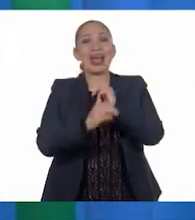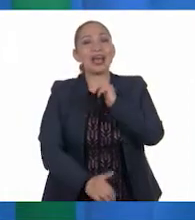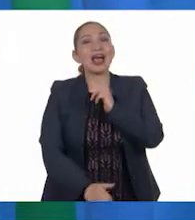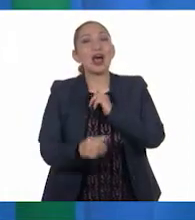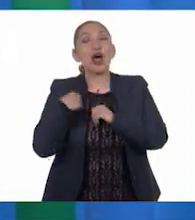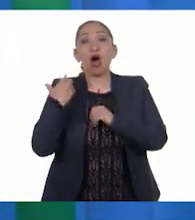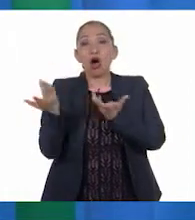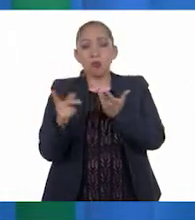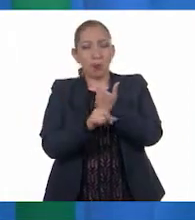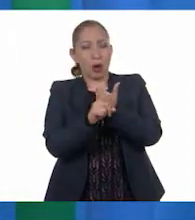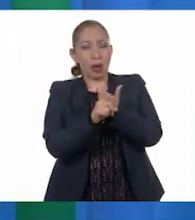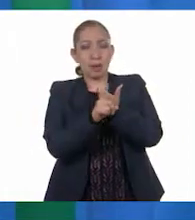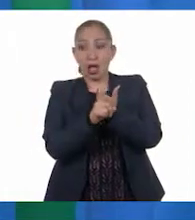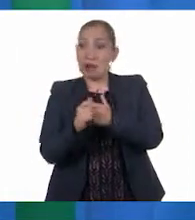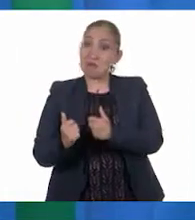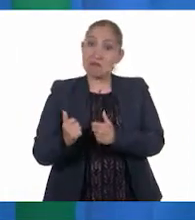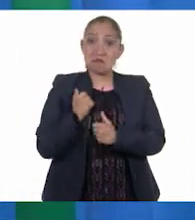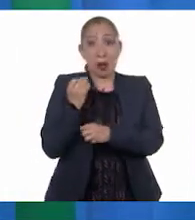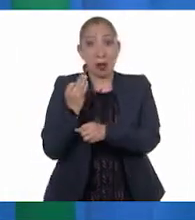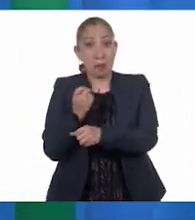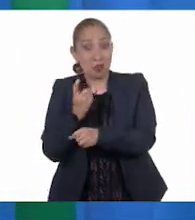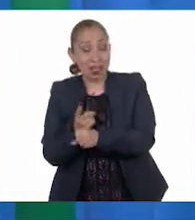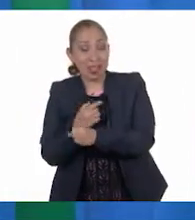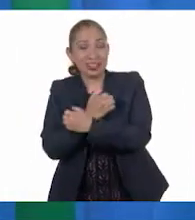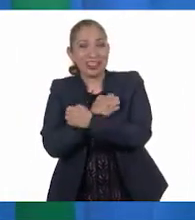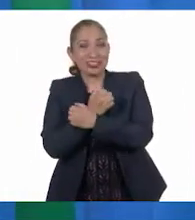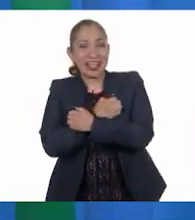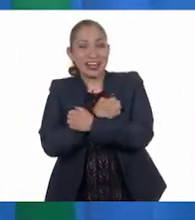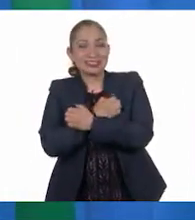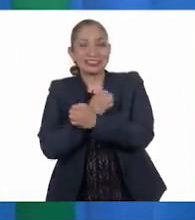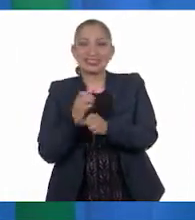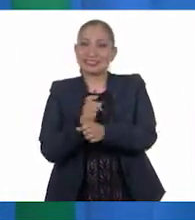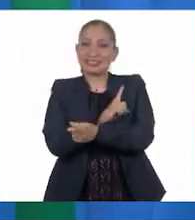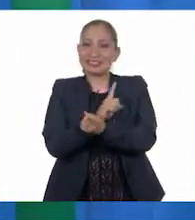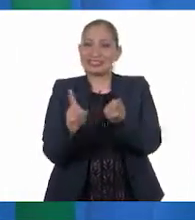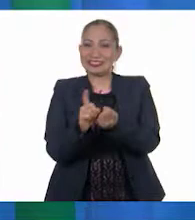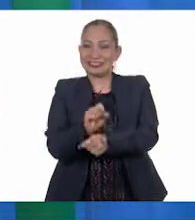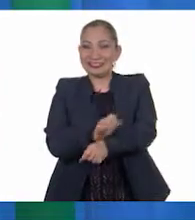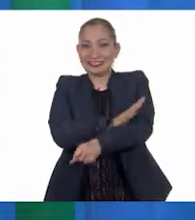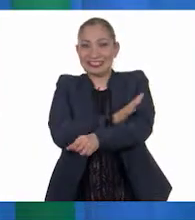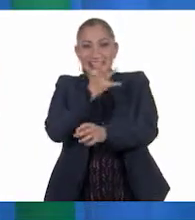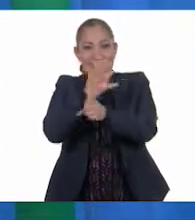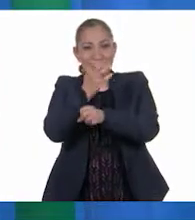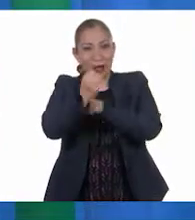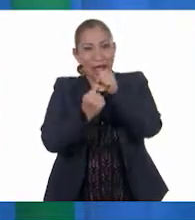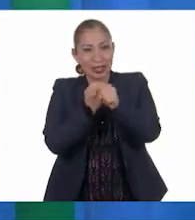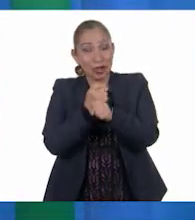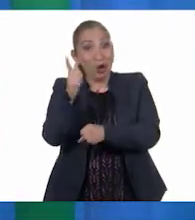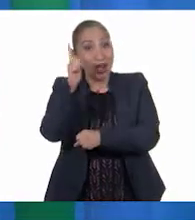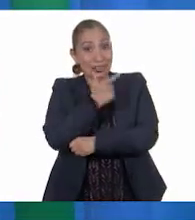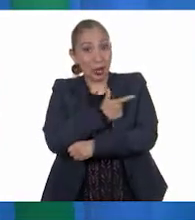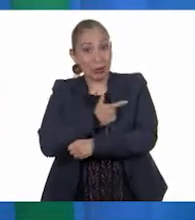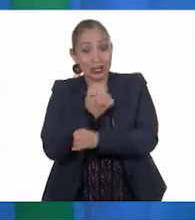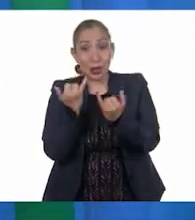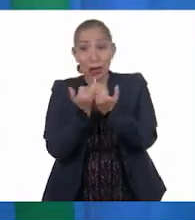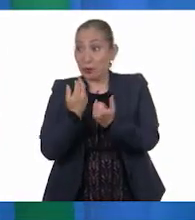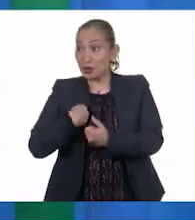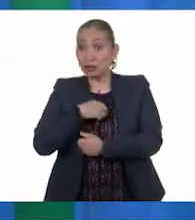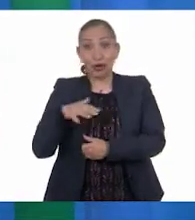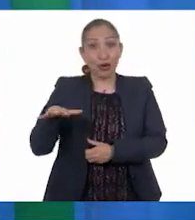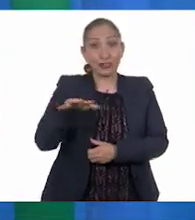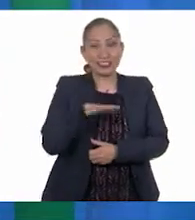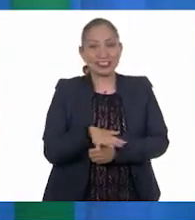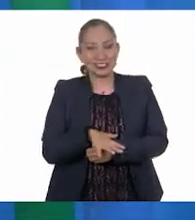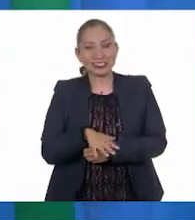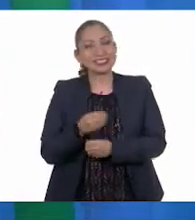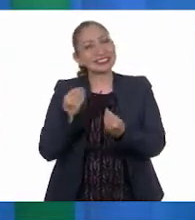con Un conflicto, una oportunidad de educación socioemocional de quinto grado. Espero lo hayan disfrutado tanto como